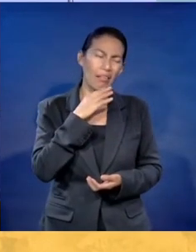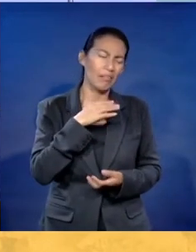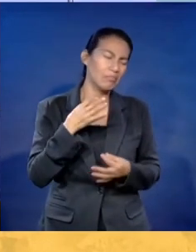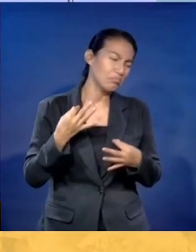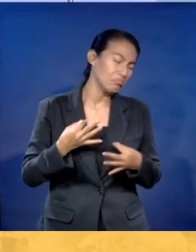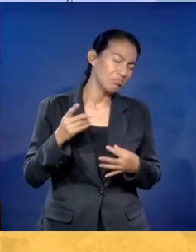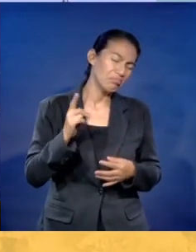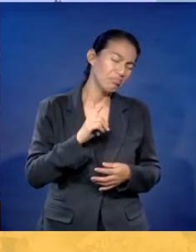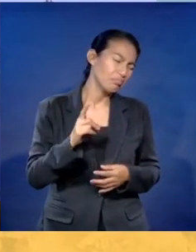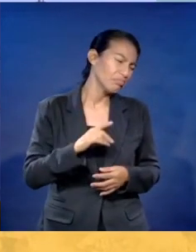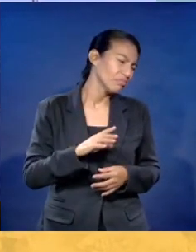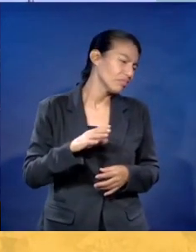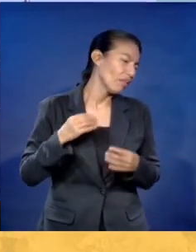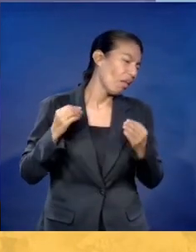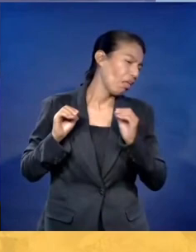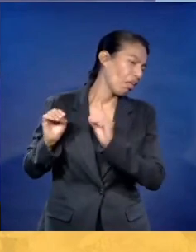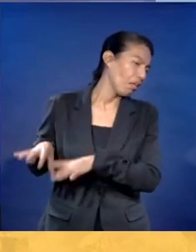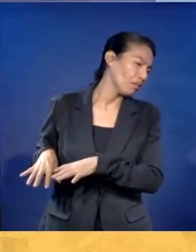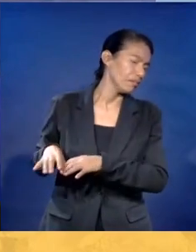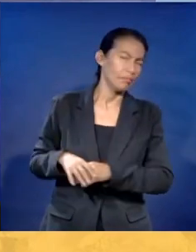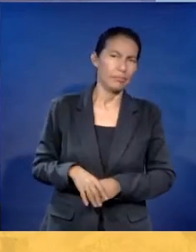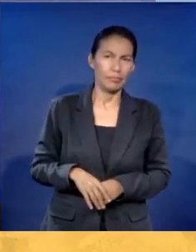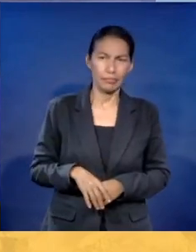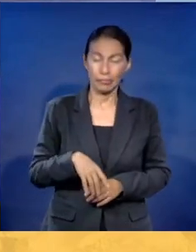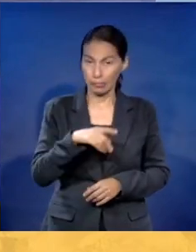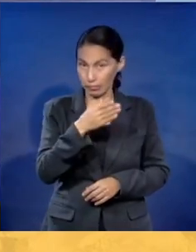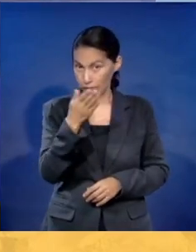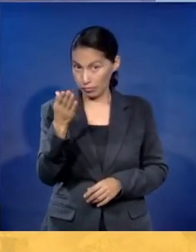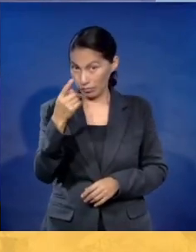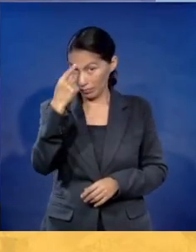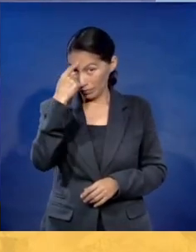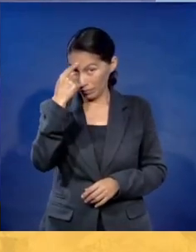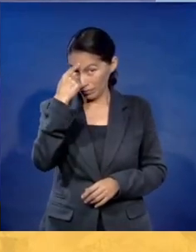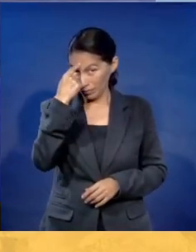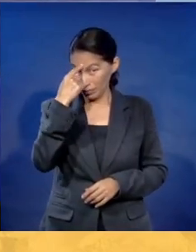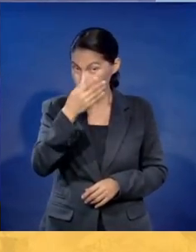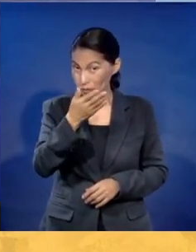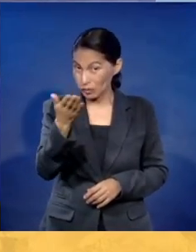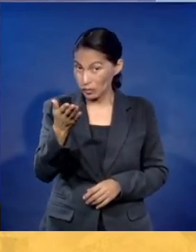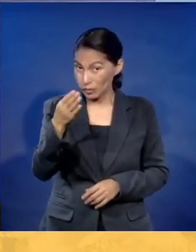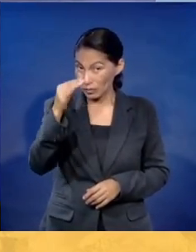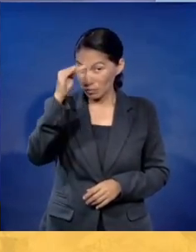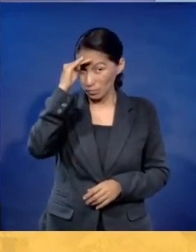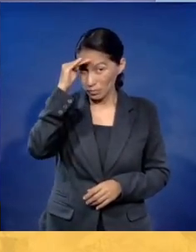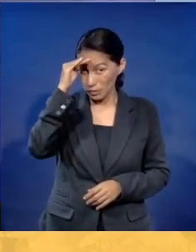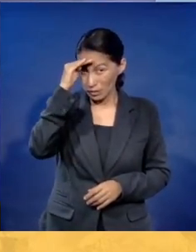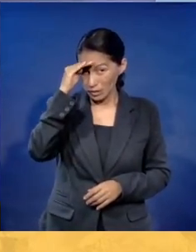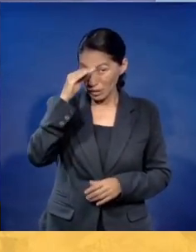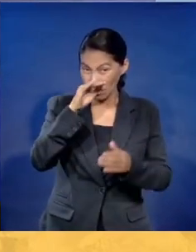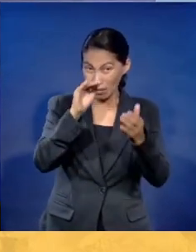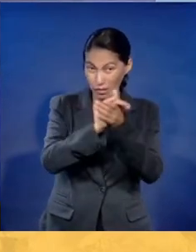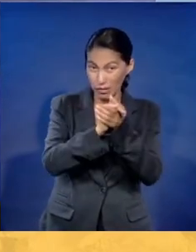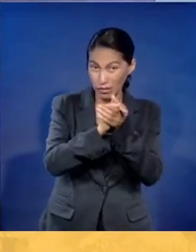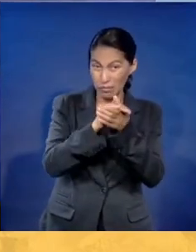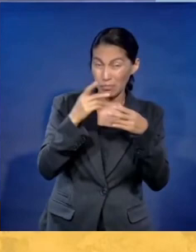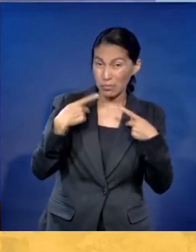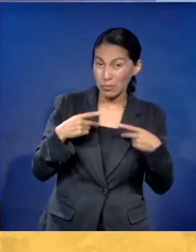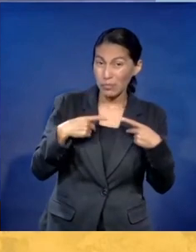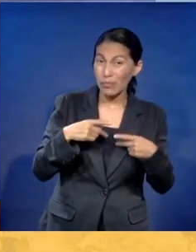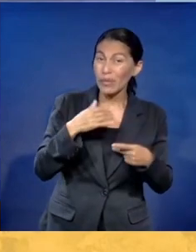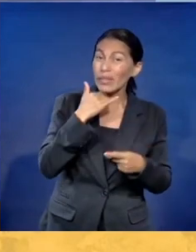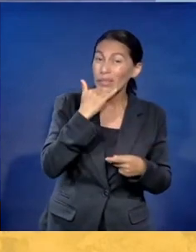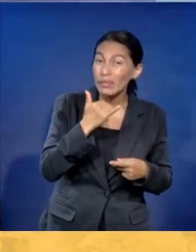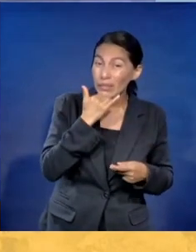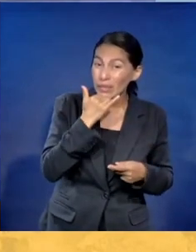mejores cosas de la vida ahora siempre grave eso si usted vive pensando que está casado con la persona equivocada deténgase el matrimonio